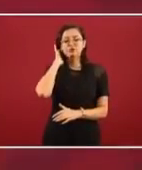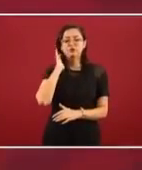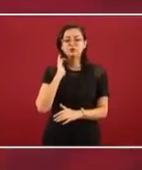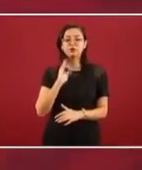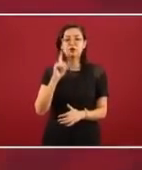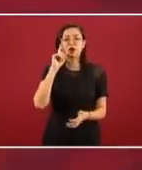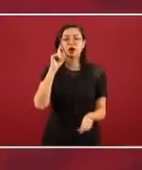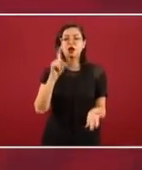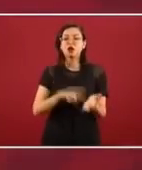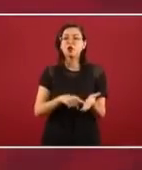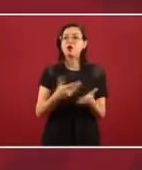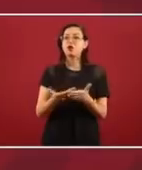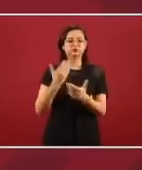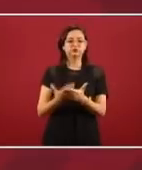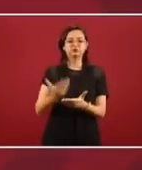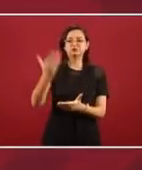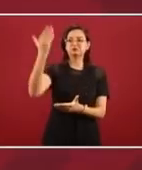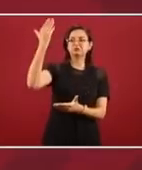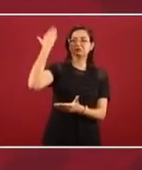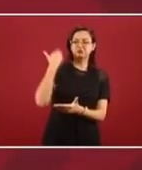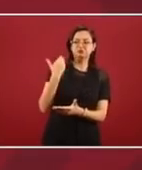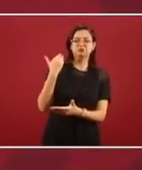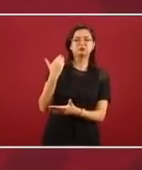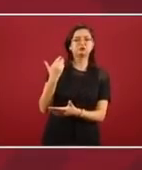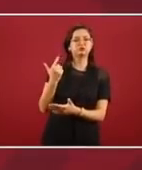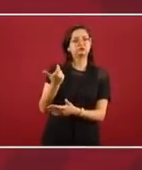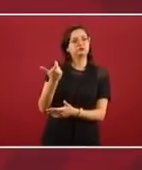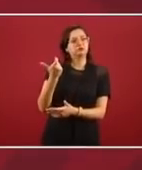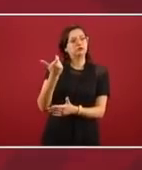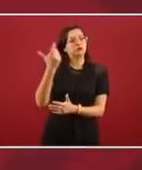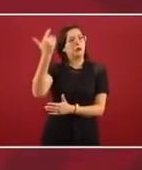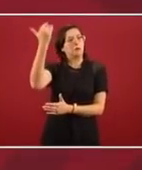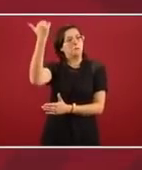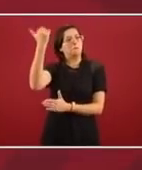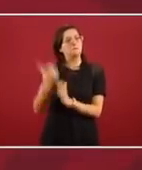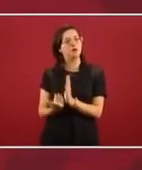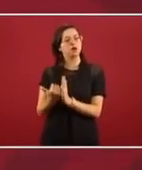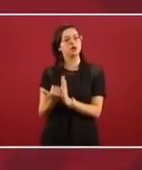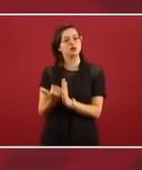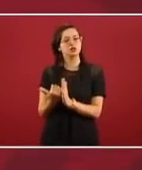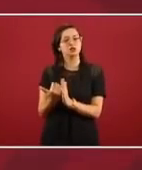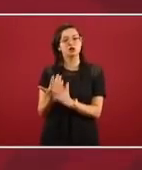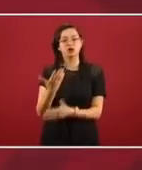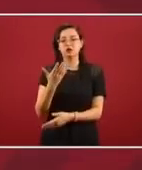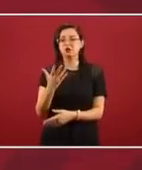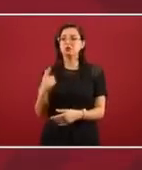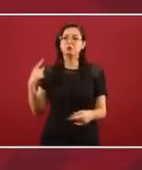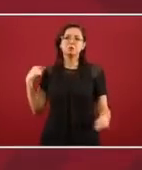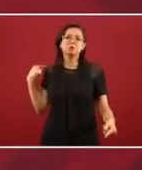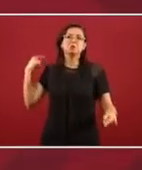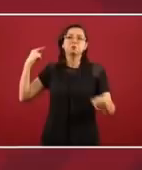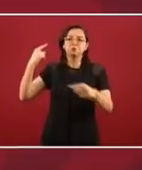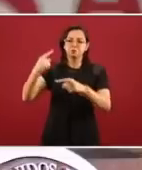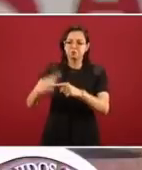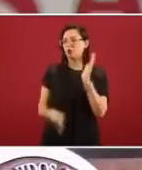desde hace más de 20 años no caía el precio del petróleo como